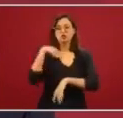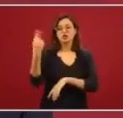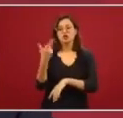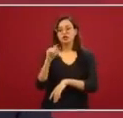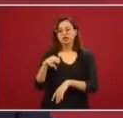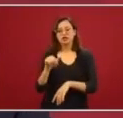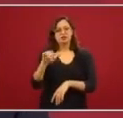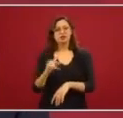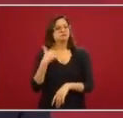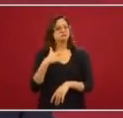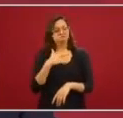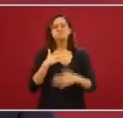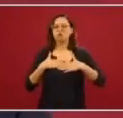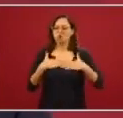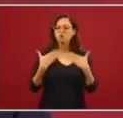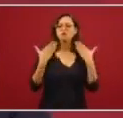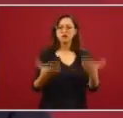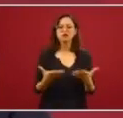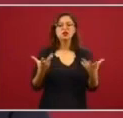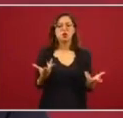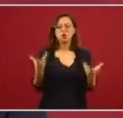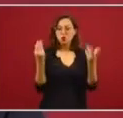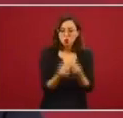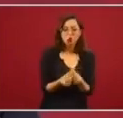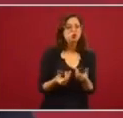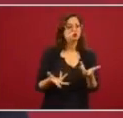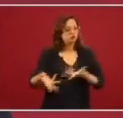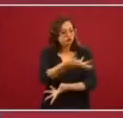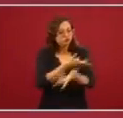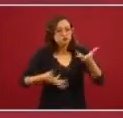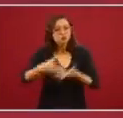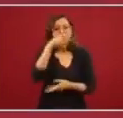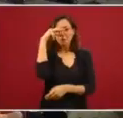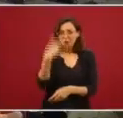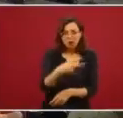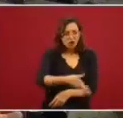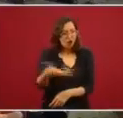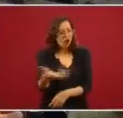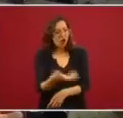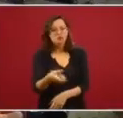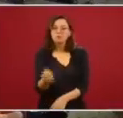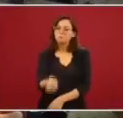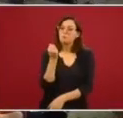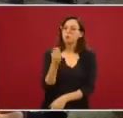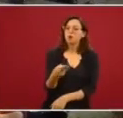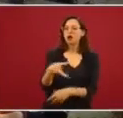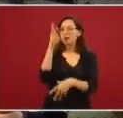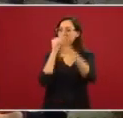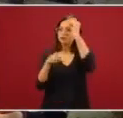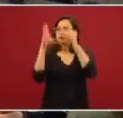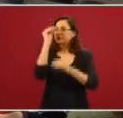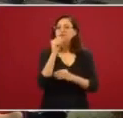sentimos muy confiados y privilegiados de poder colaborar y también aprender de lo que méxico está haciendo para proteger la salud de los